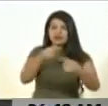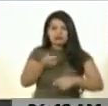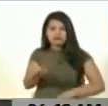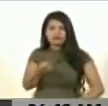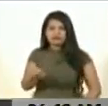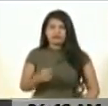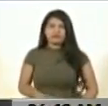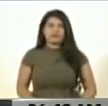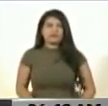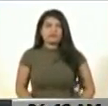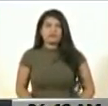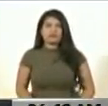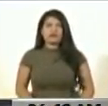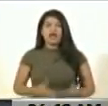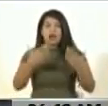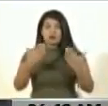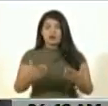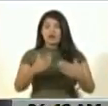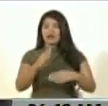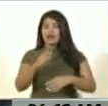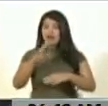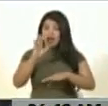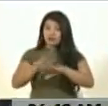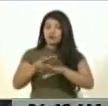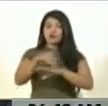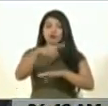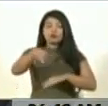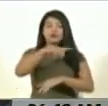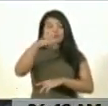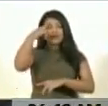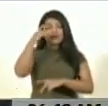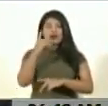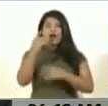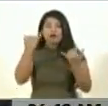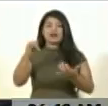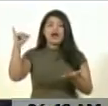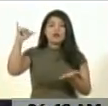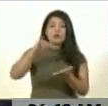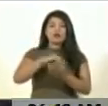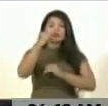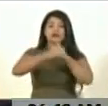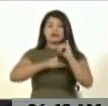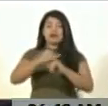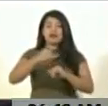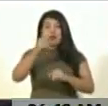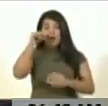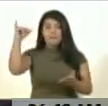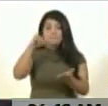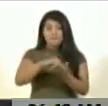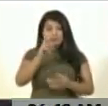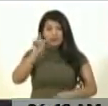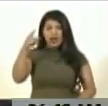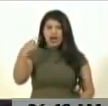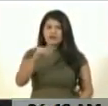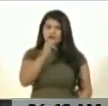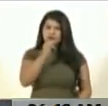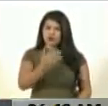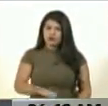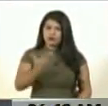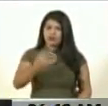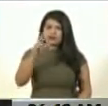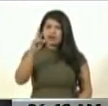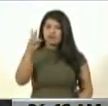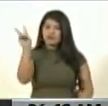Nosotros tenemos que ir, viceministra, y así la invito a usted también, al Aeropuerto Internacional de Maiquetía, donde hay información importante para el país,